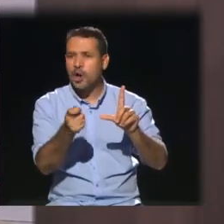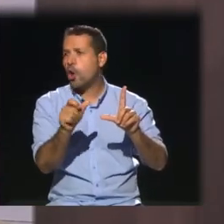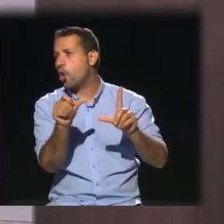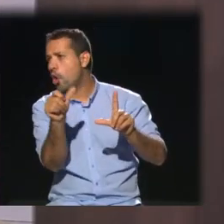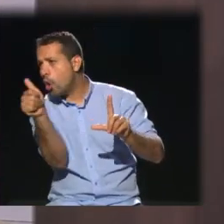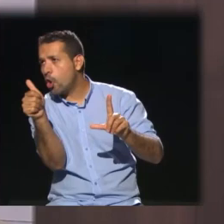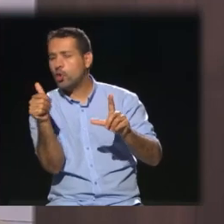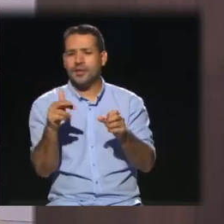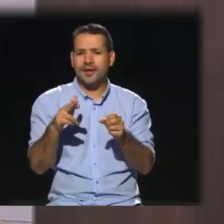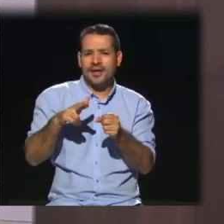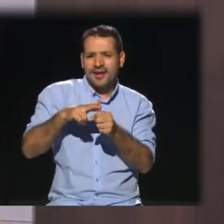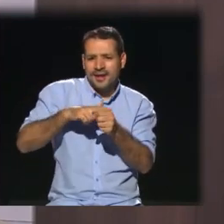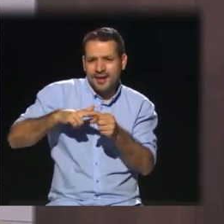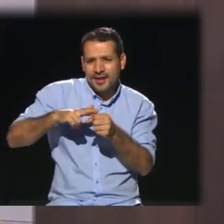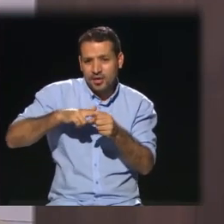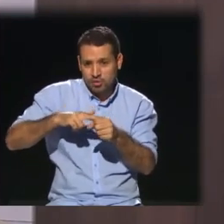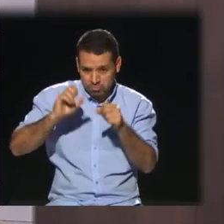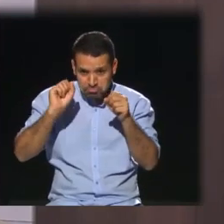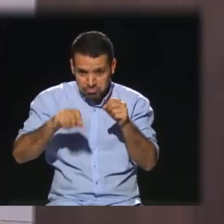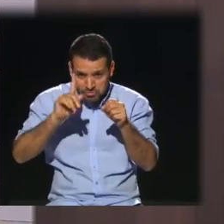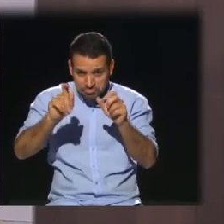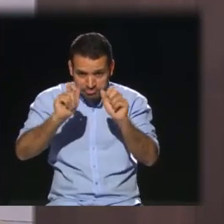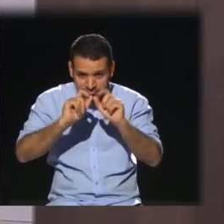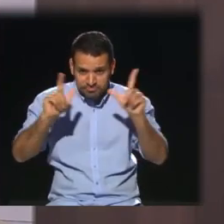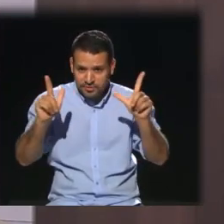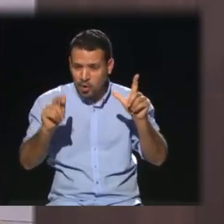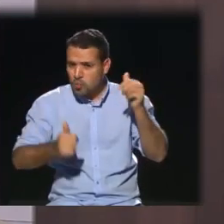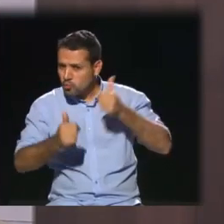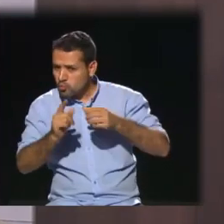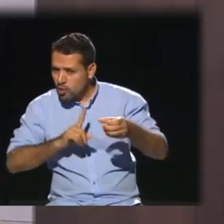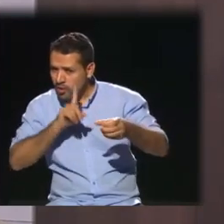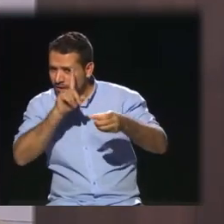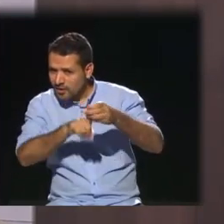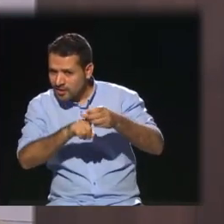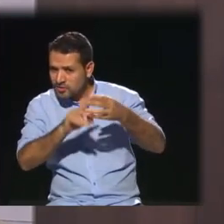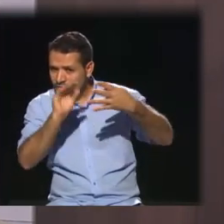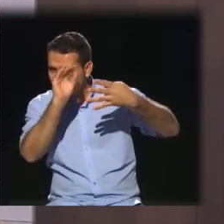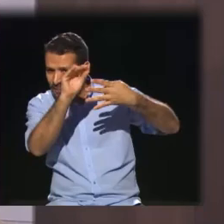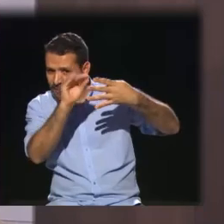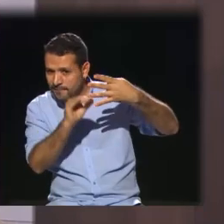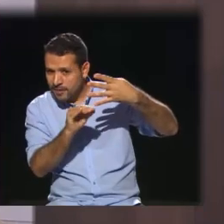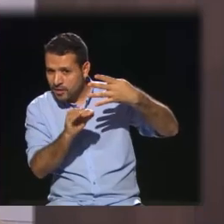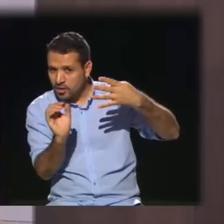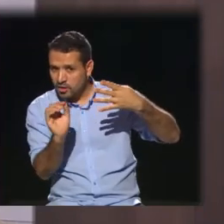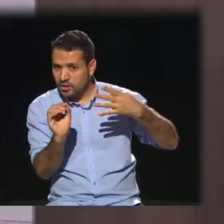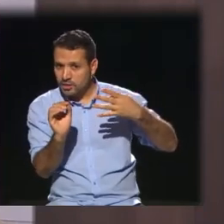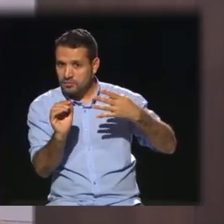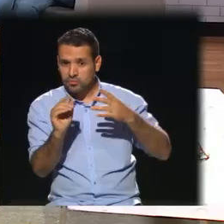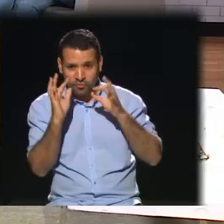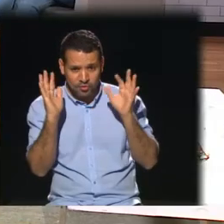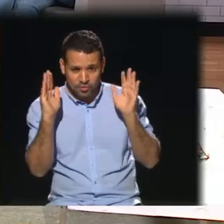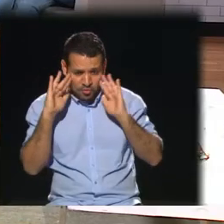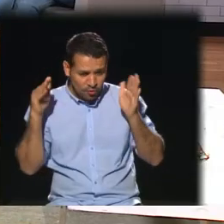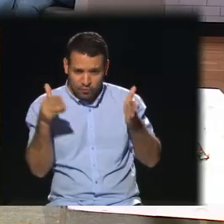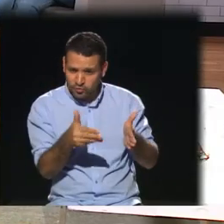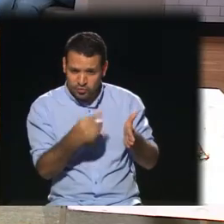otra región, por supuesto, puede ingresar, claro que sí. Claro, tiene que hacer un registro, no es solamente para los profesores de Medellín. No, absolutamente